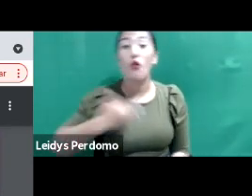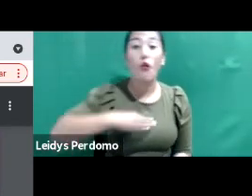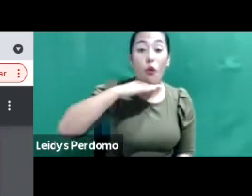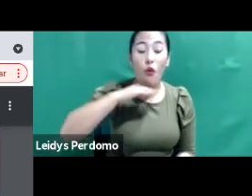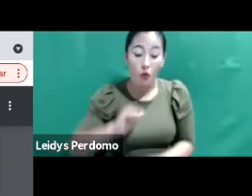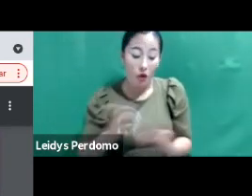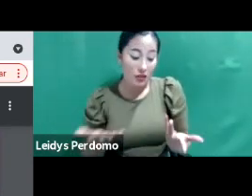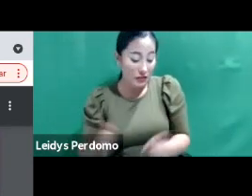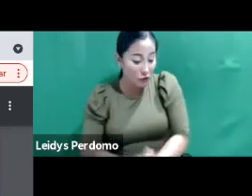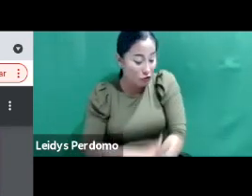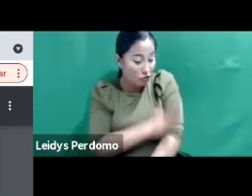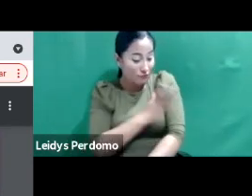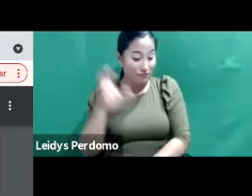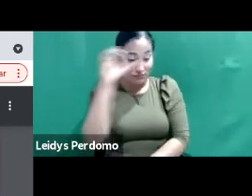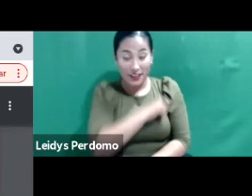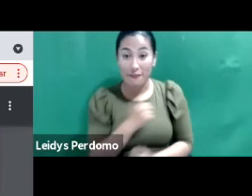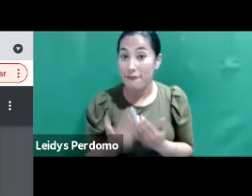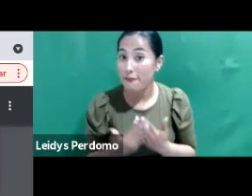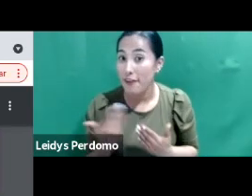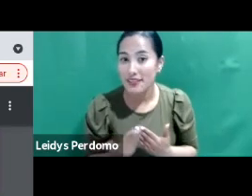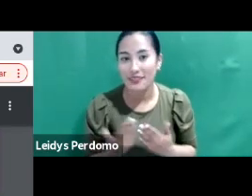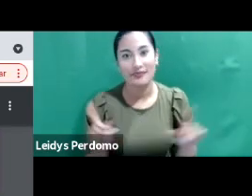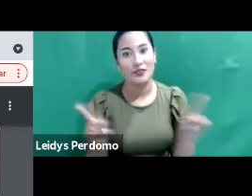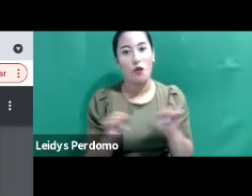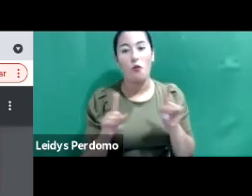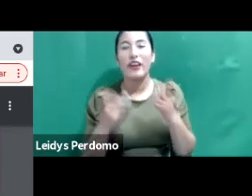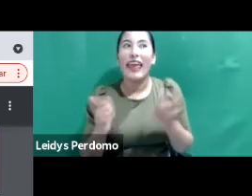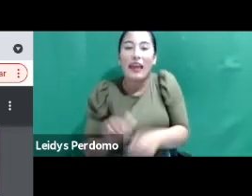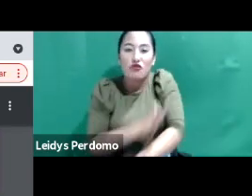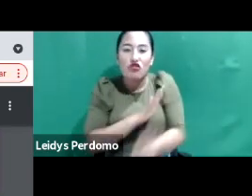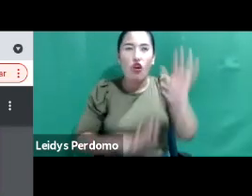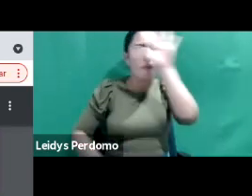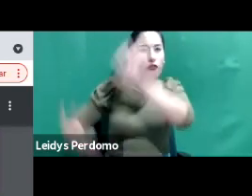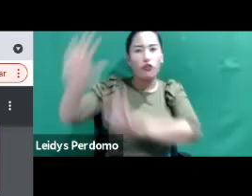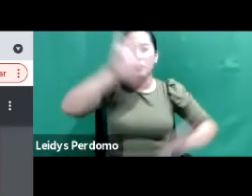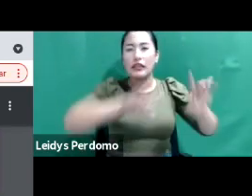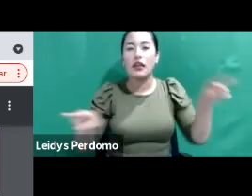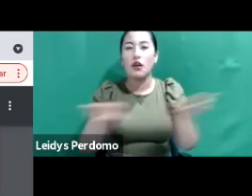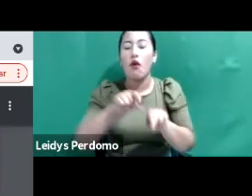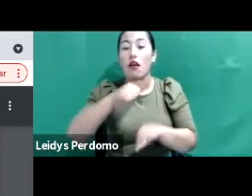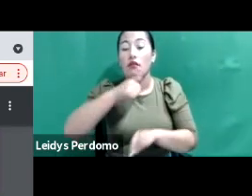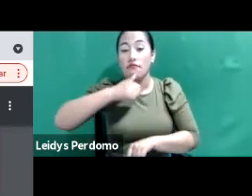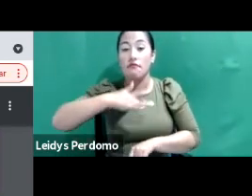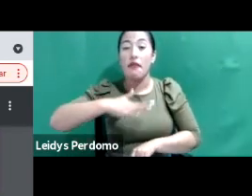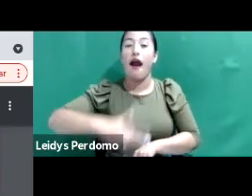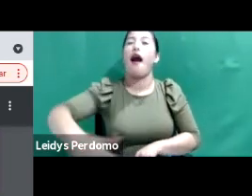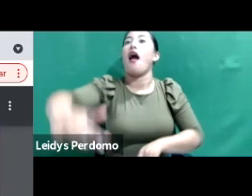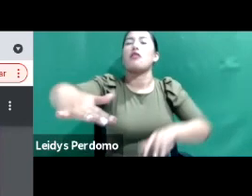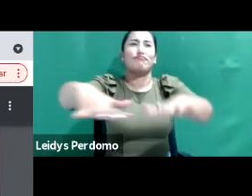no es tan fácil, porque confunden las emociones, porque son como un mar, como un sube y baja, como una montaña